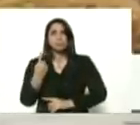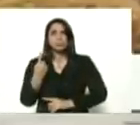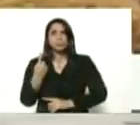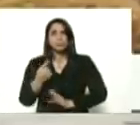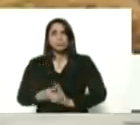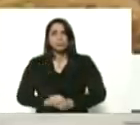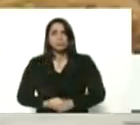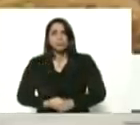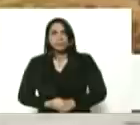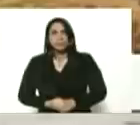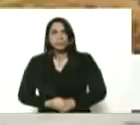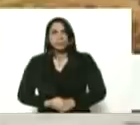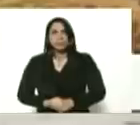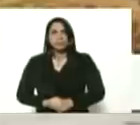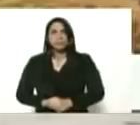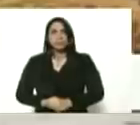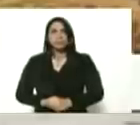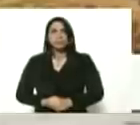el primer